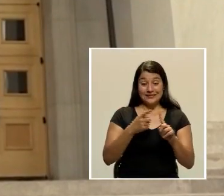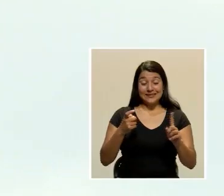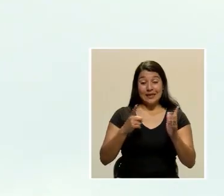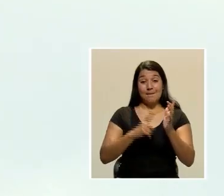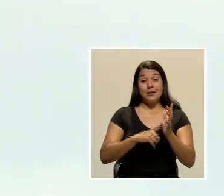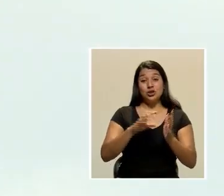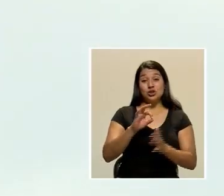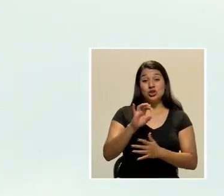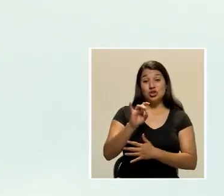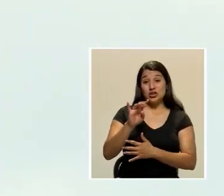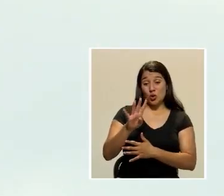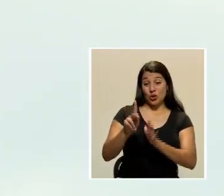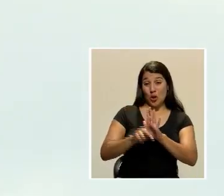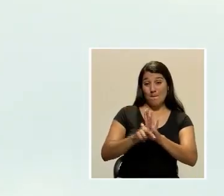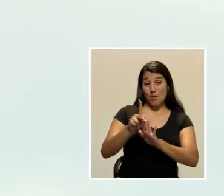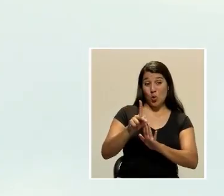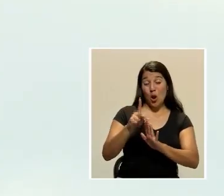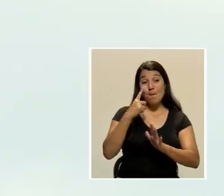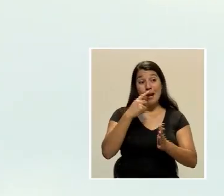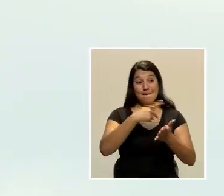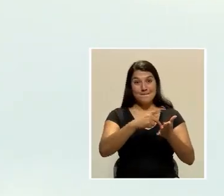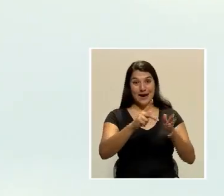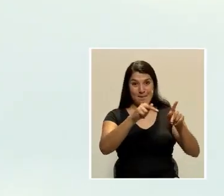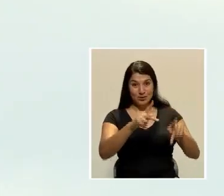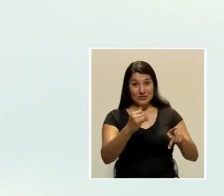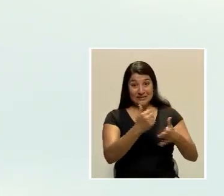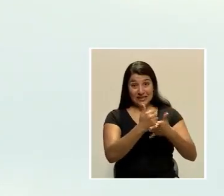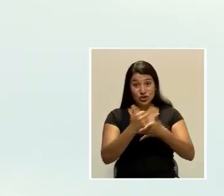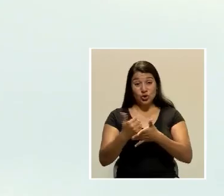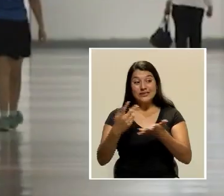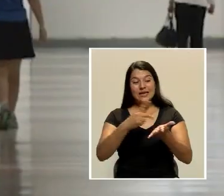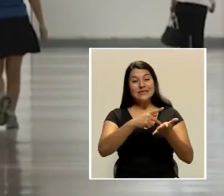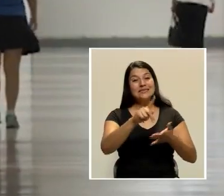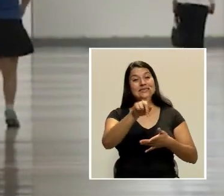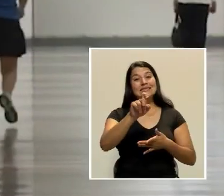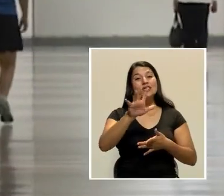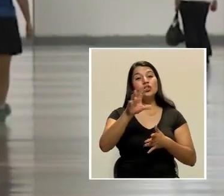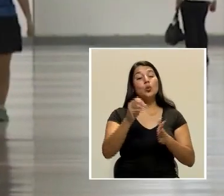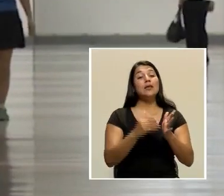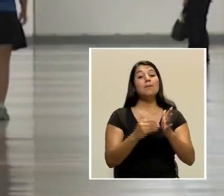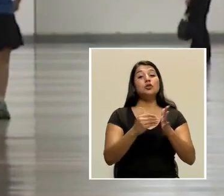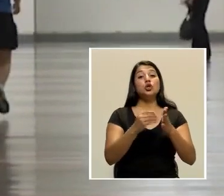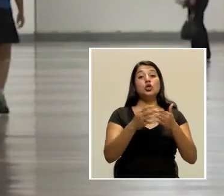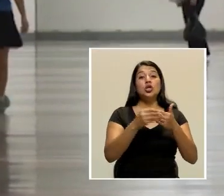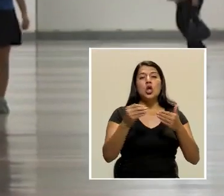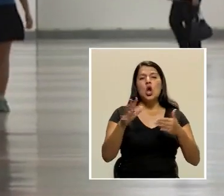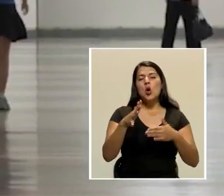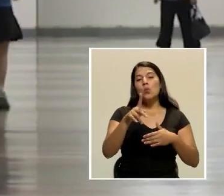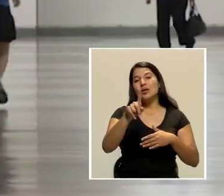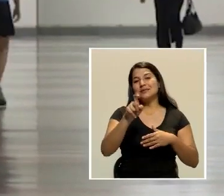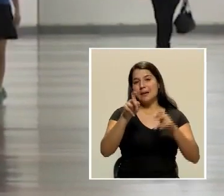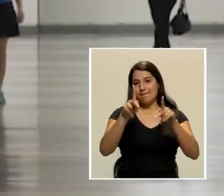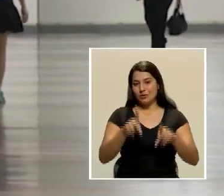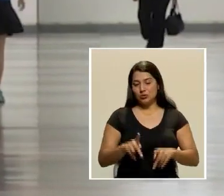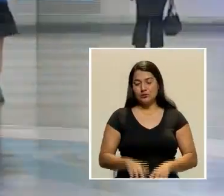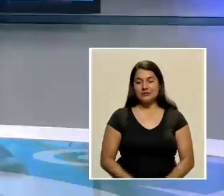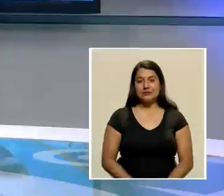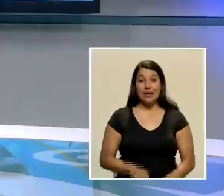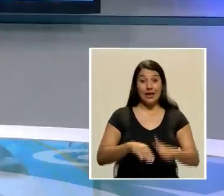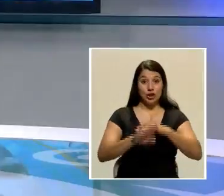ciberactividades criminales. Según Pompeo, la acción se enmarca en esfuerzos del gobierno de Donald Trump por asegurar la